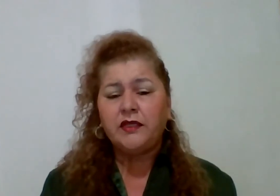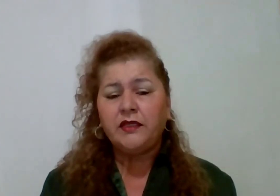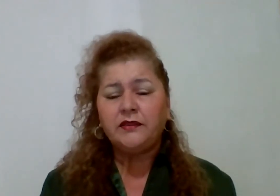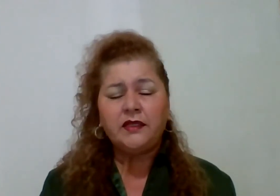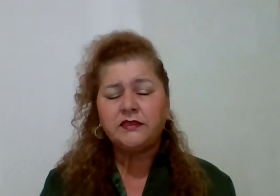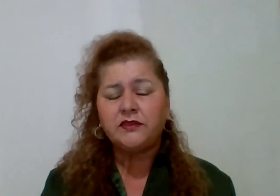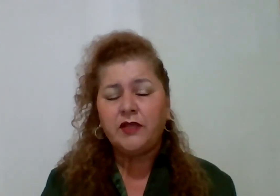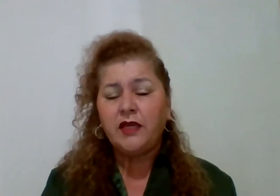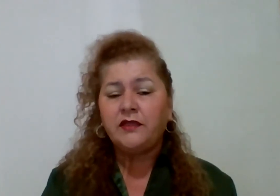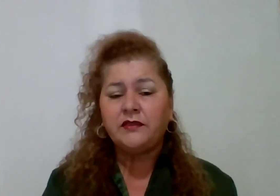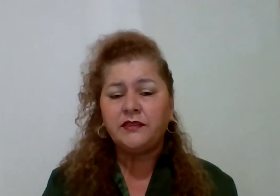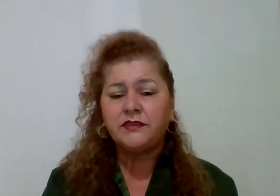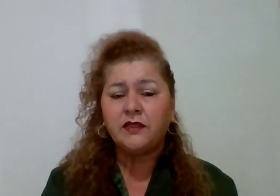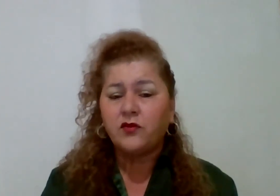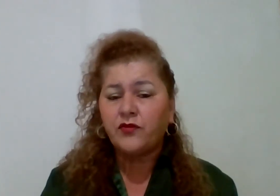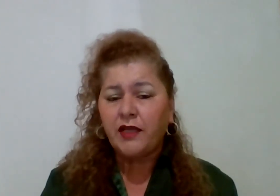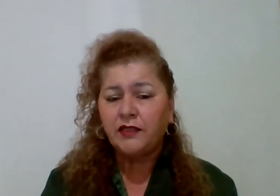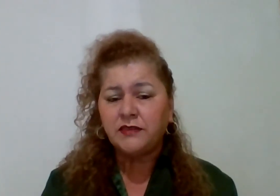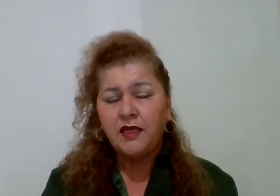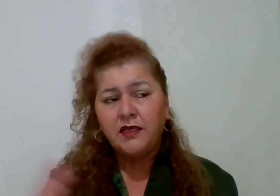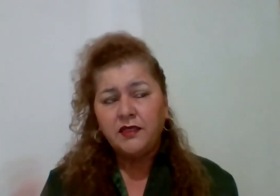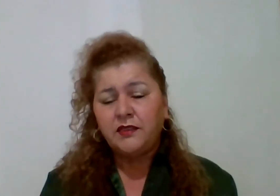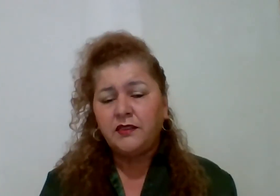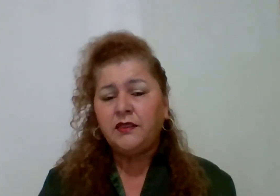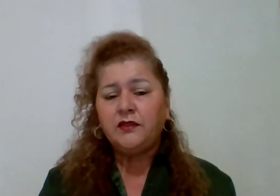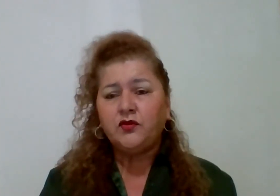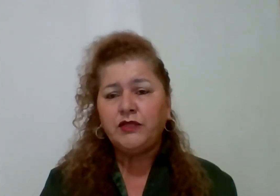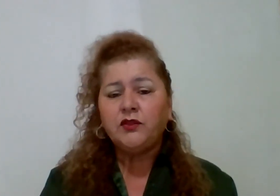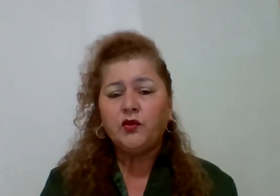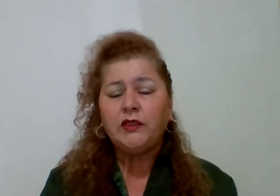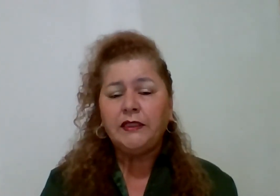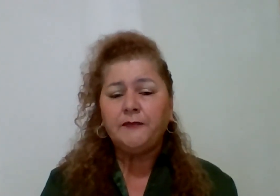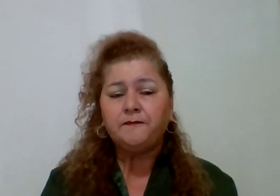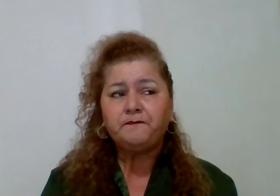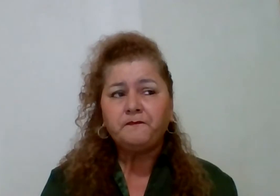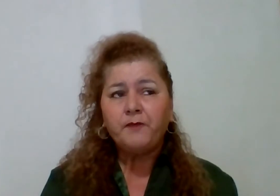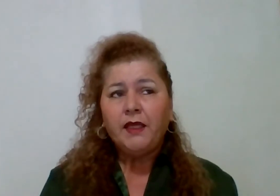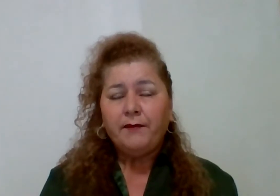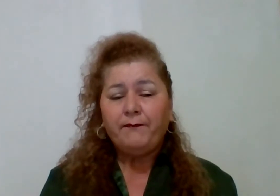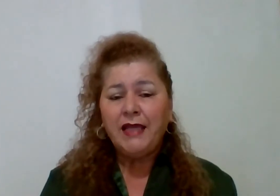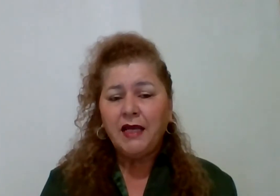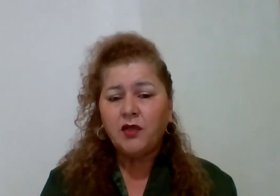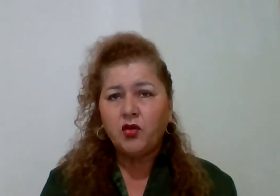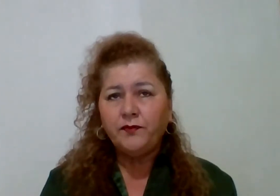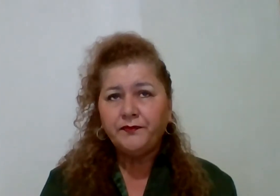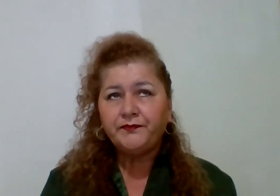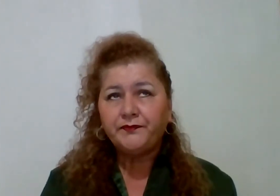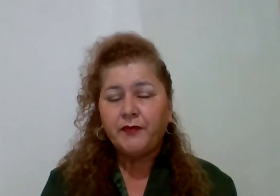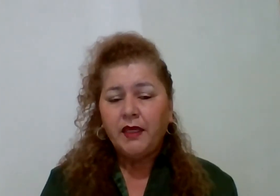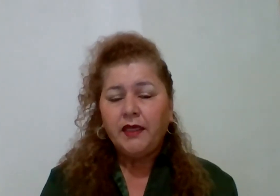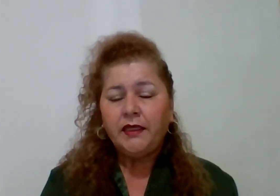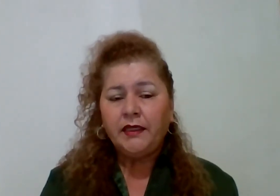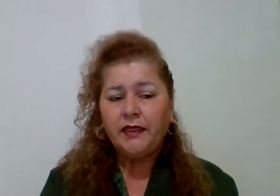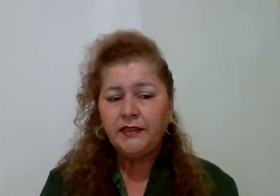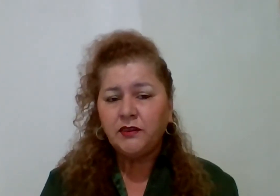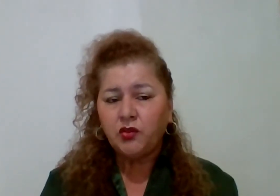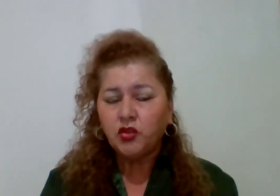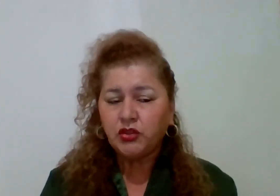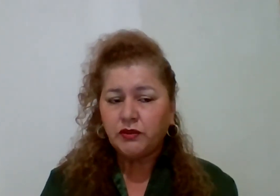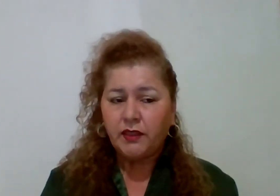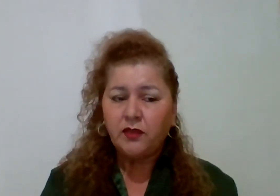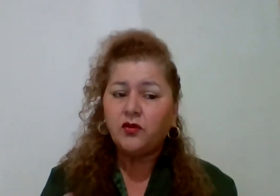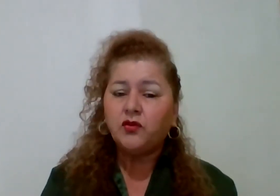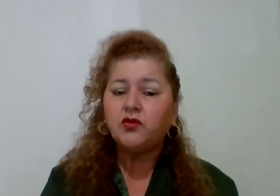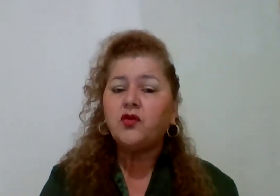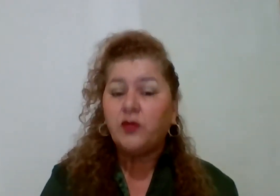señor gerente, la señora gerente Giselle Corrales y de doña Noelín Blanco, ellas